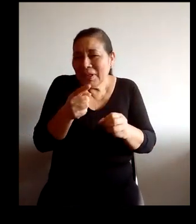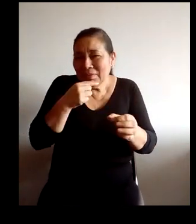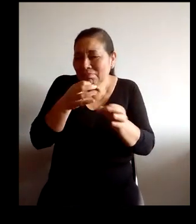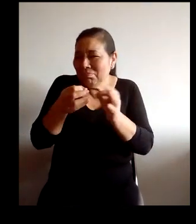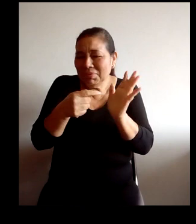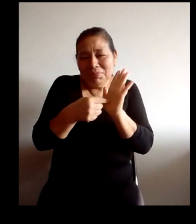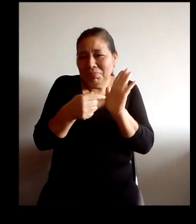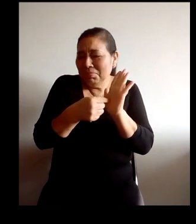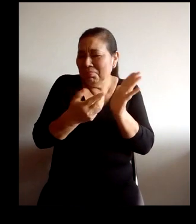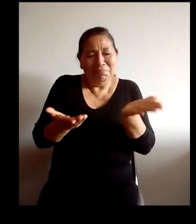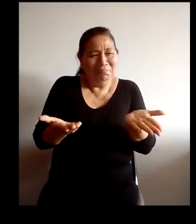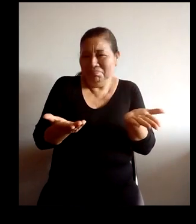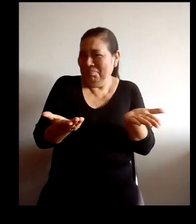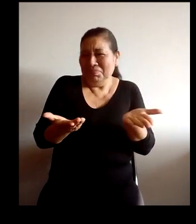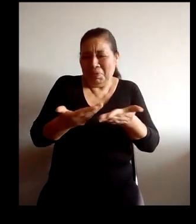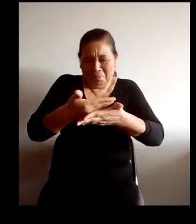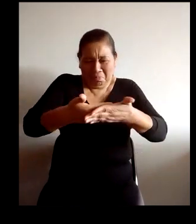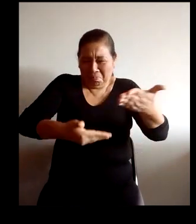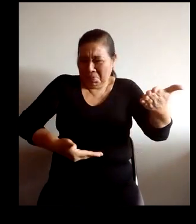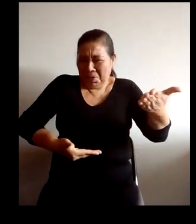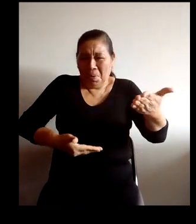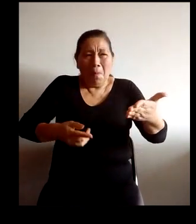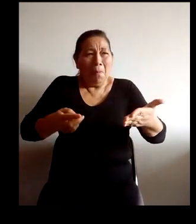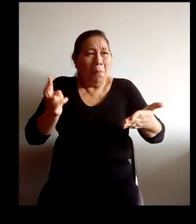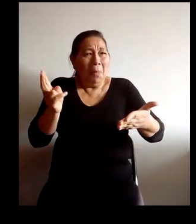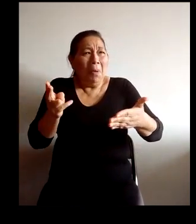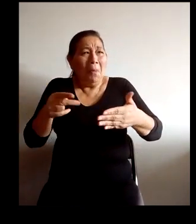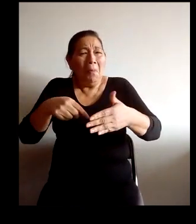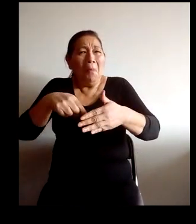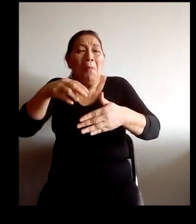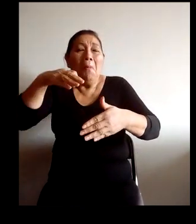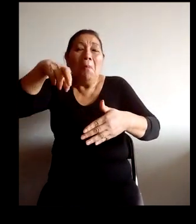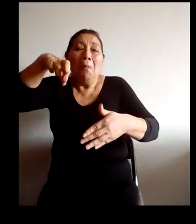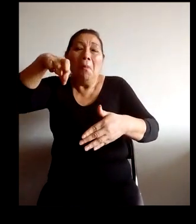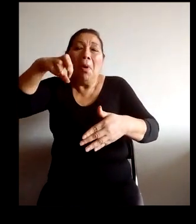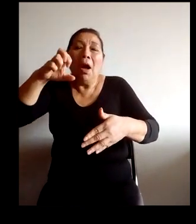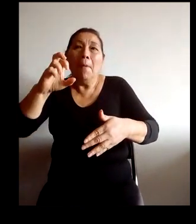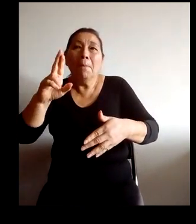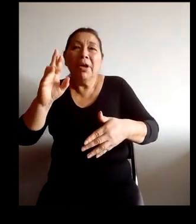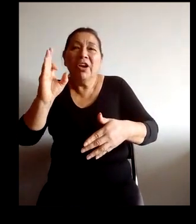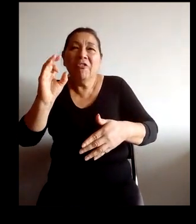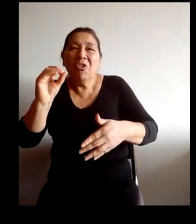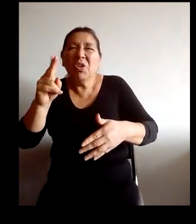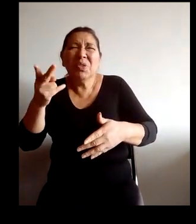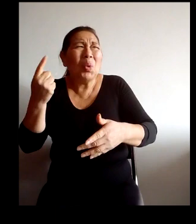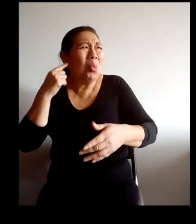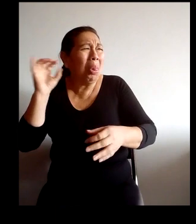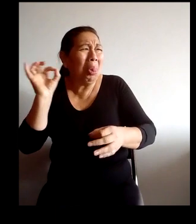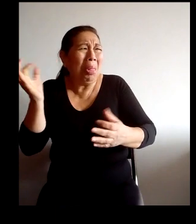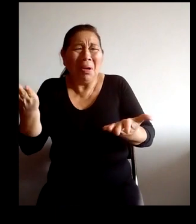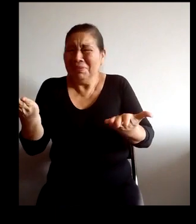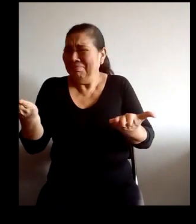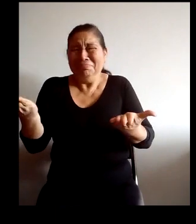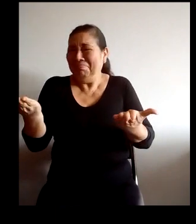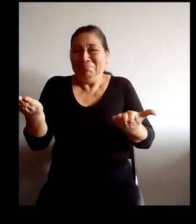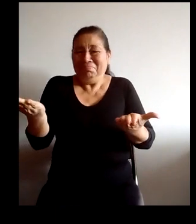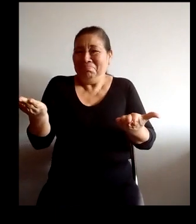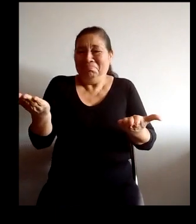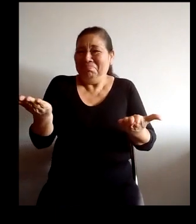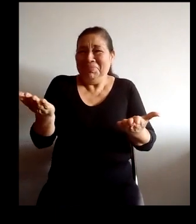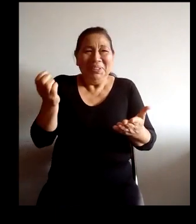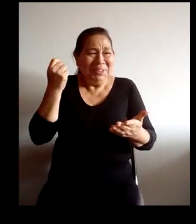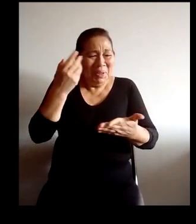ruidos. ¿Cómo así llega a esa conclusión? Ni siquiera la documentación que usted acompaña ahí nos permite llegar a